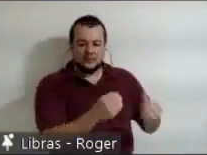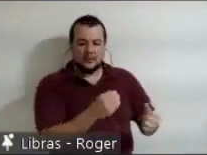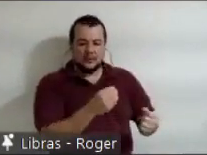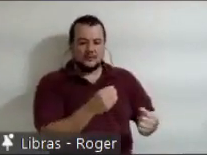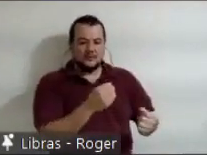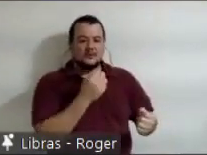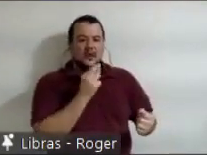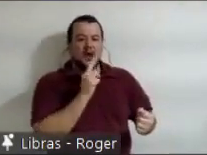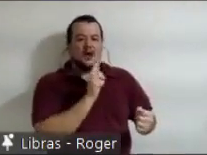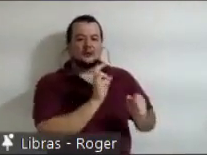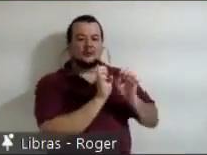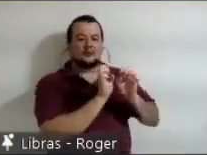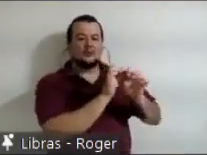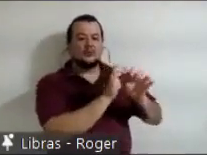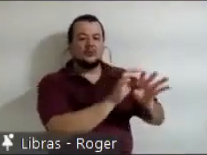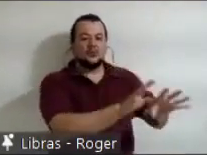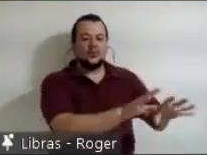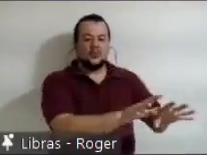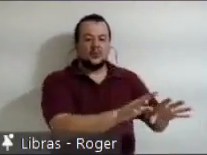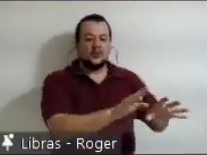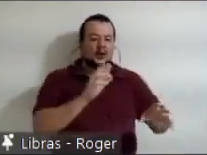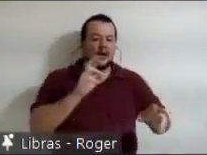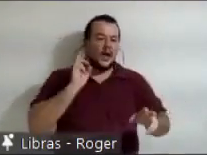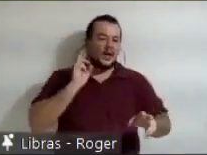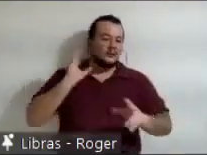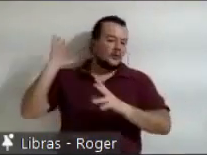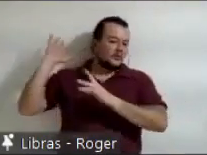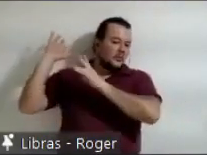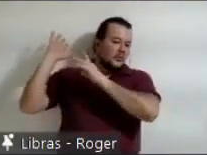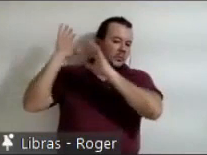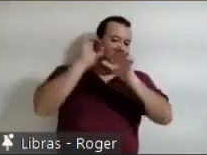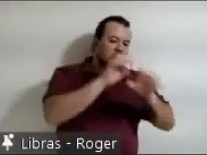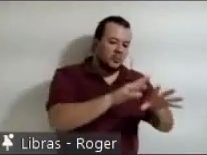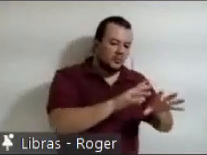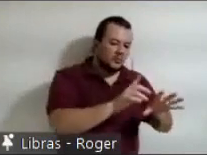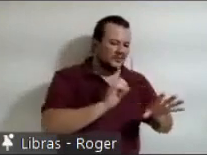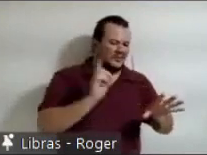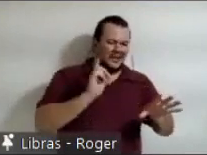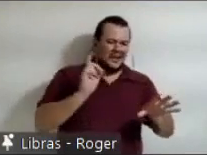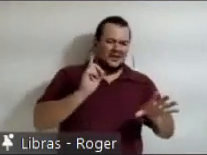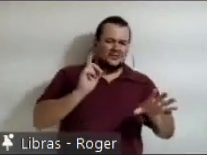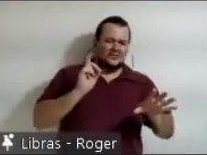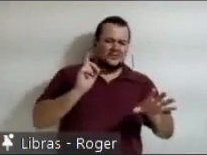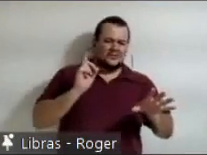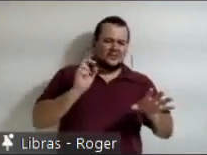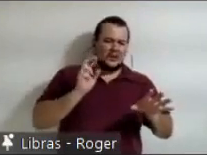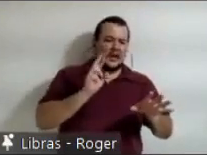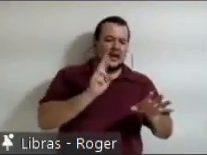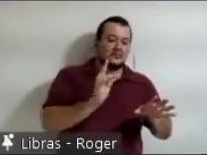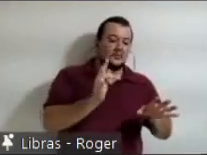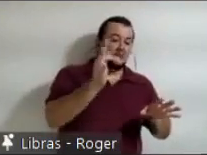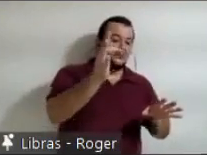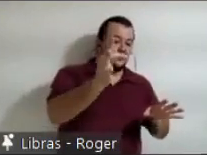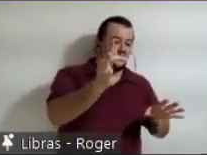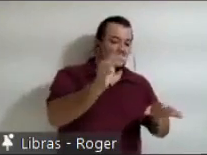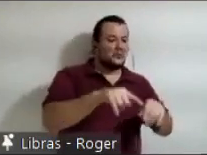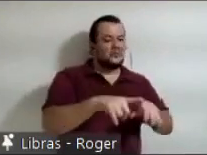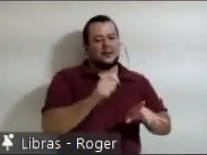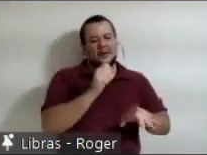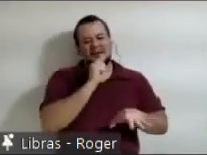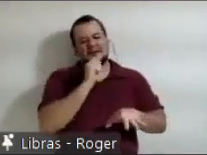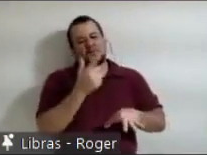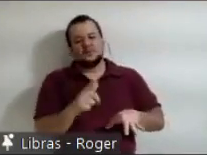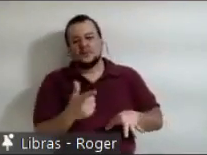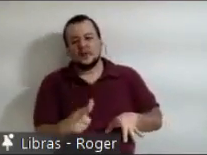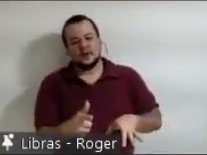necesitamos las respuestas del futuro pero no las tenemos y por esa razón es que eso